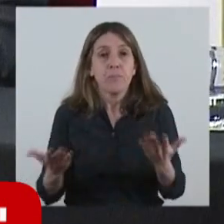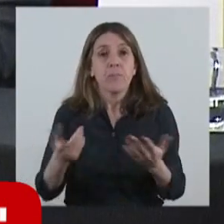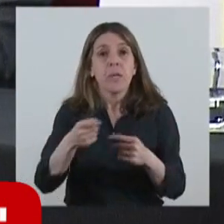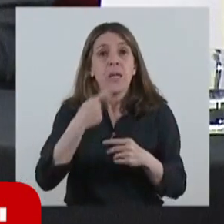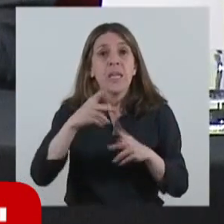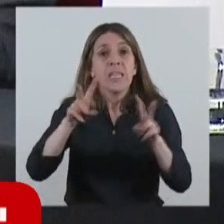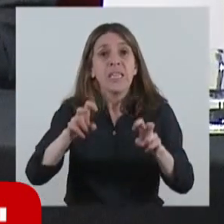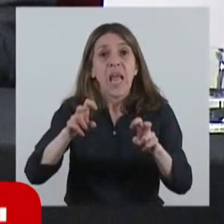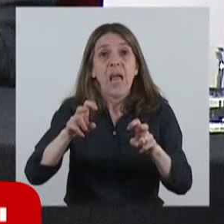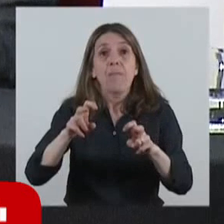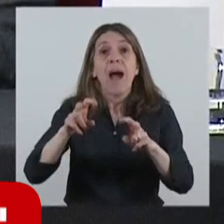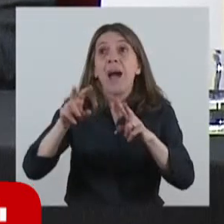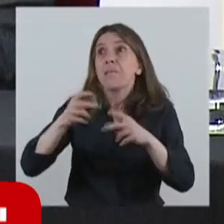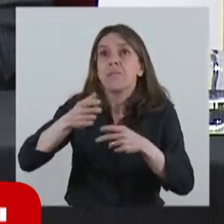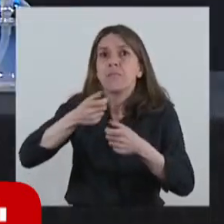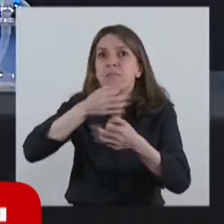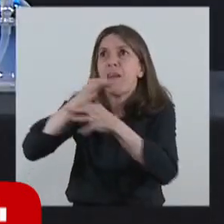cuanto a la liquidación de divisas,